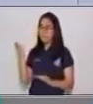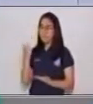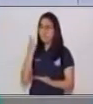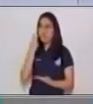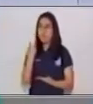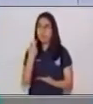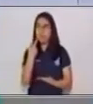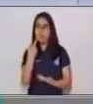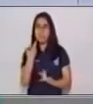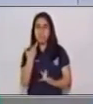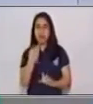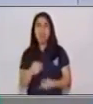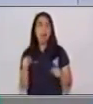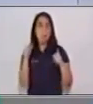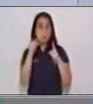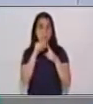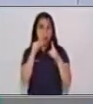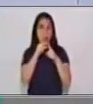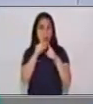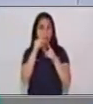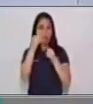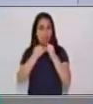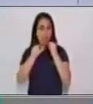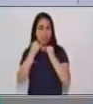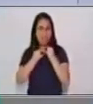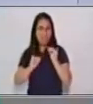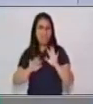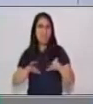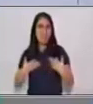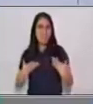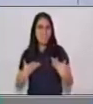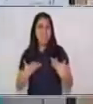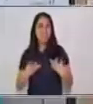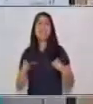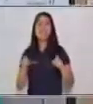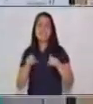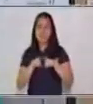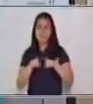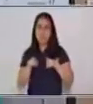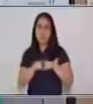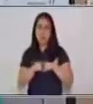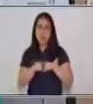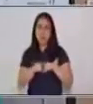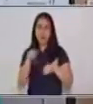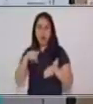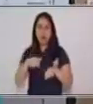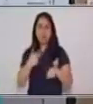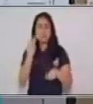mal, se ve en el alma y peor. Veamos entonces las estrofas.